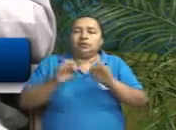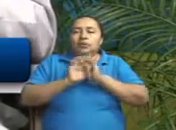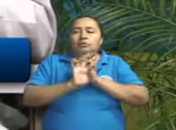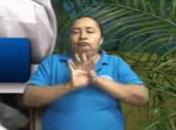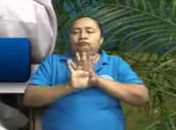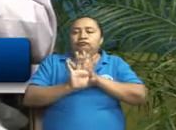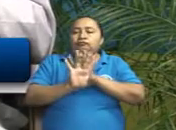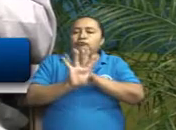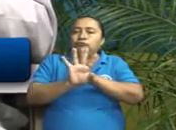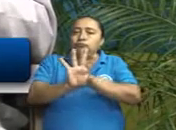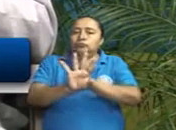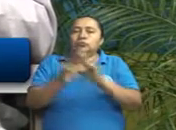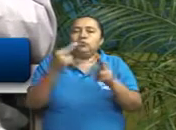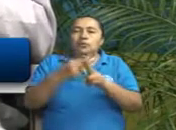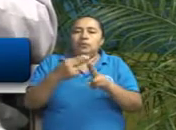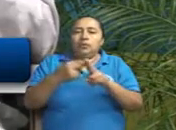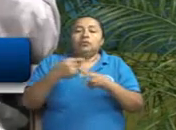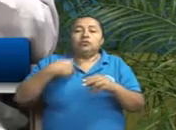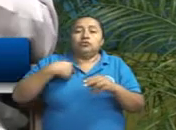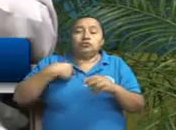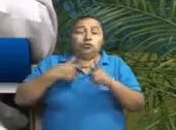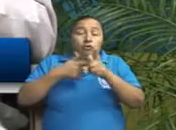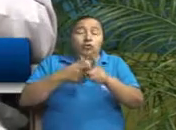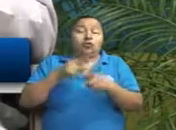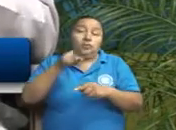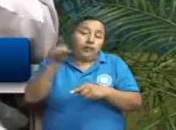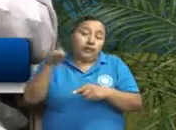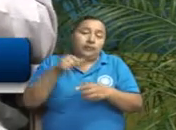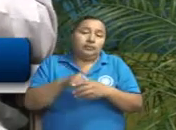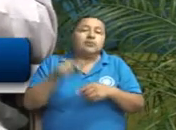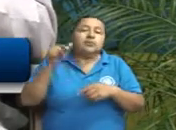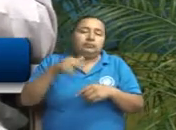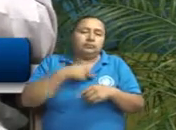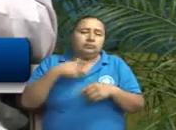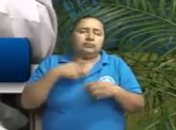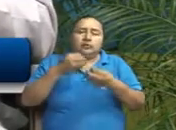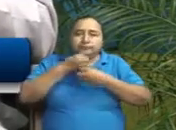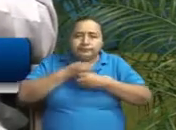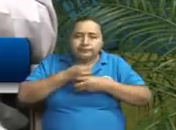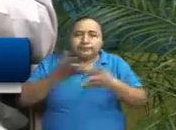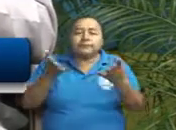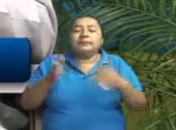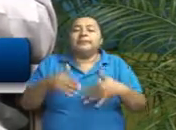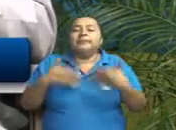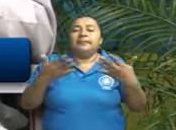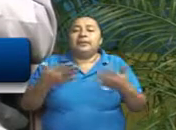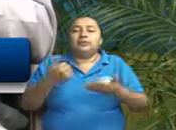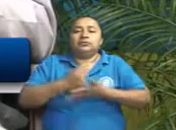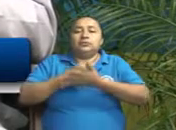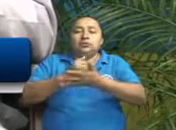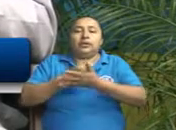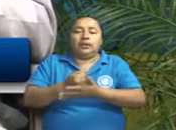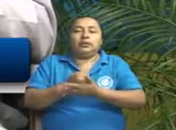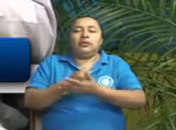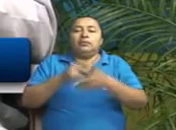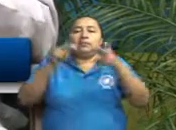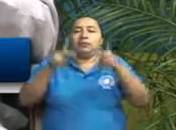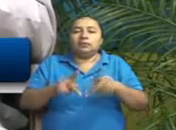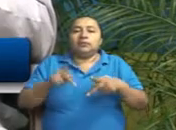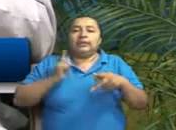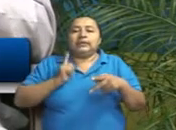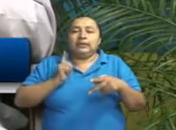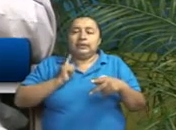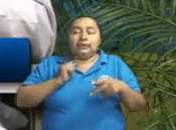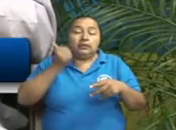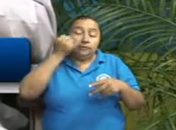caminata que se llama Yo Corro Por Ella, incluso que se está dando a conocer para beneficio también de pacientes que